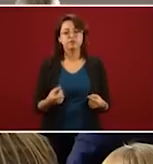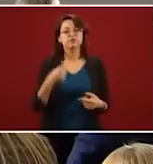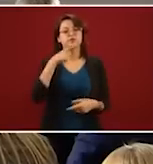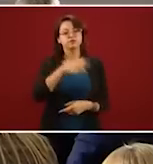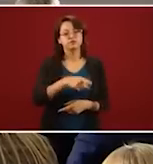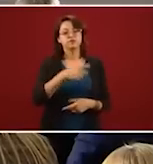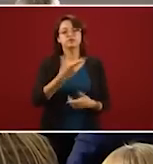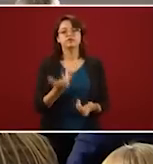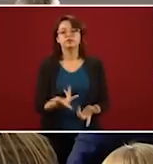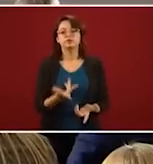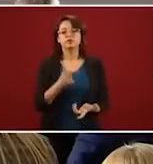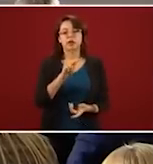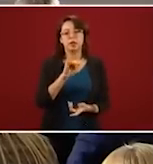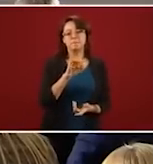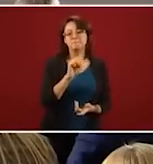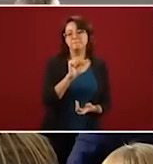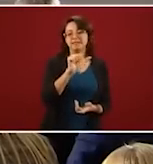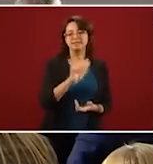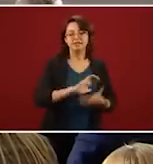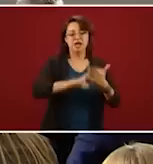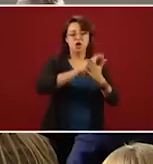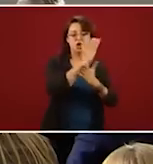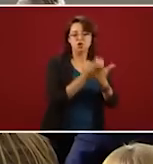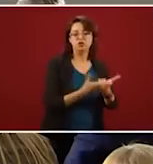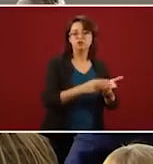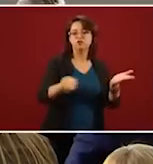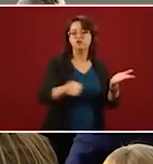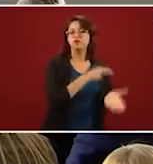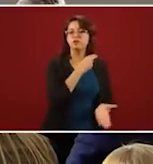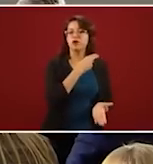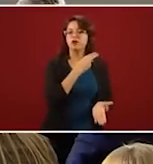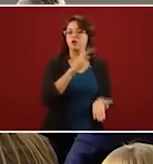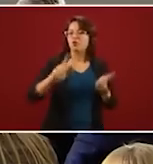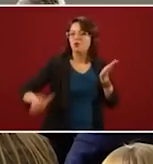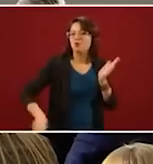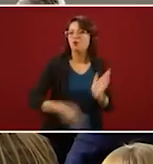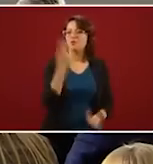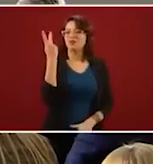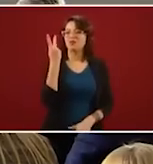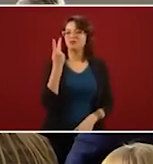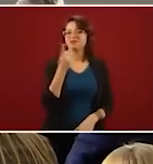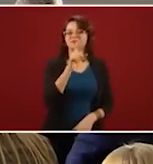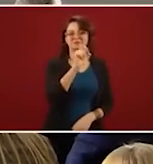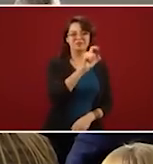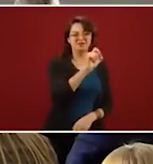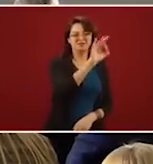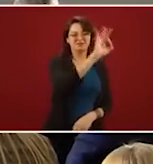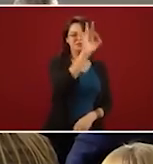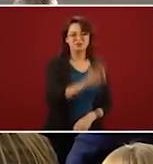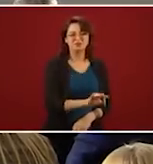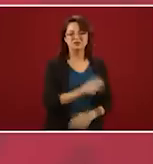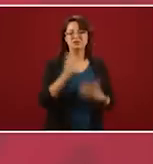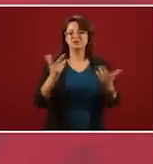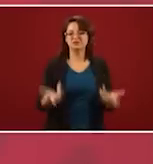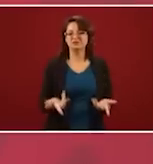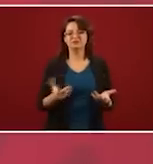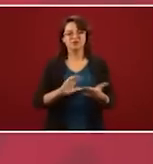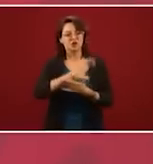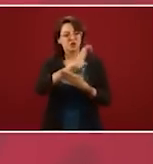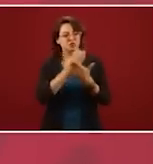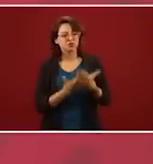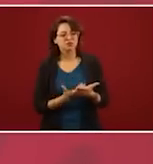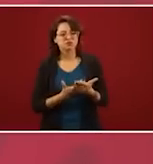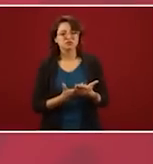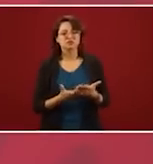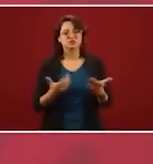de distribución para el Grupo PISA, pero solo en 20%. Entonces, a la pregunta de qué se puede hacer con el contrato, tiene una fecha de